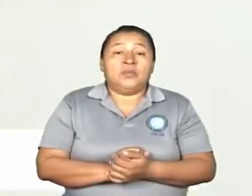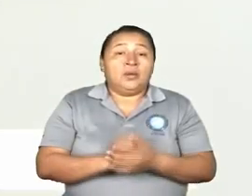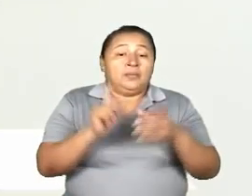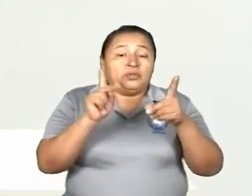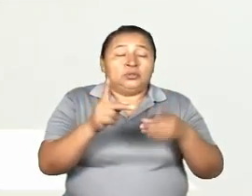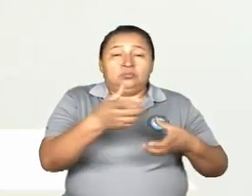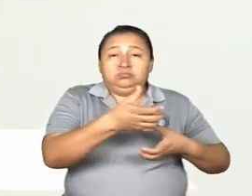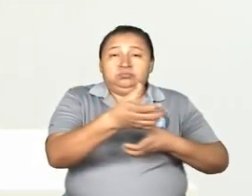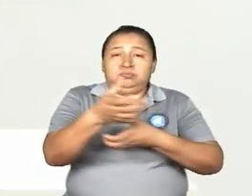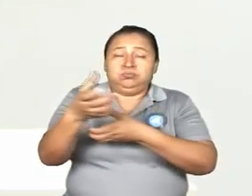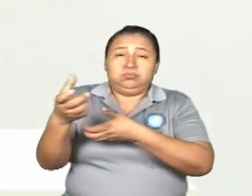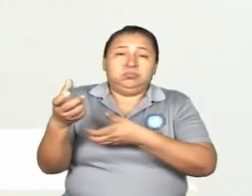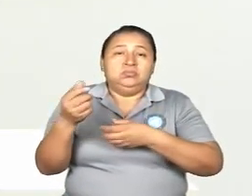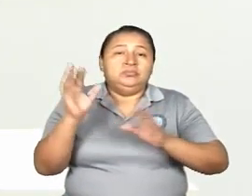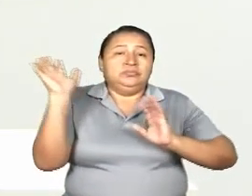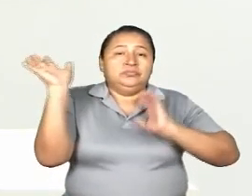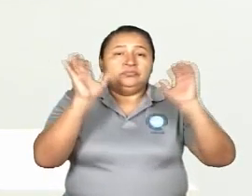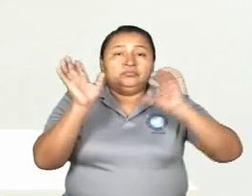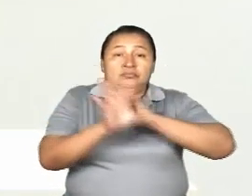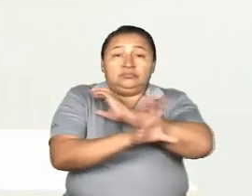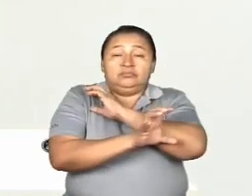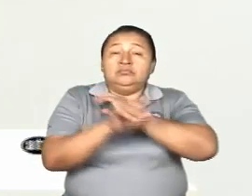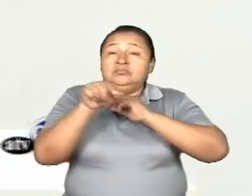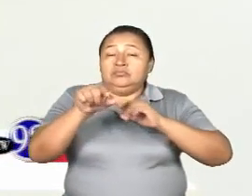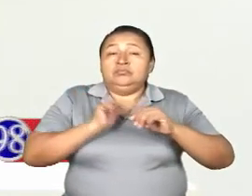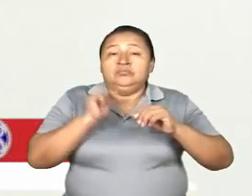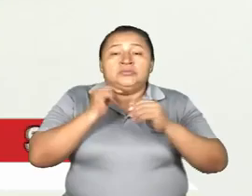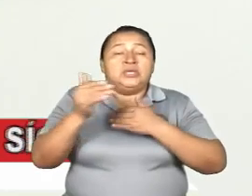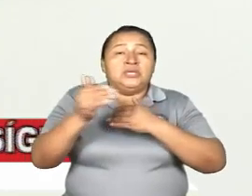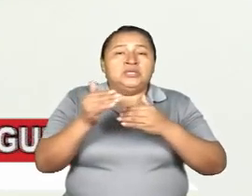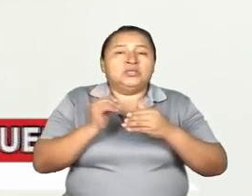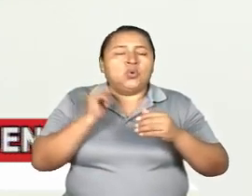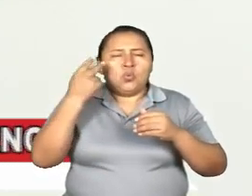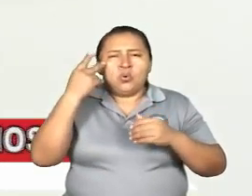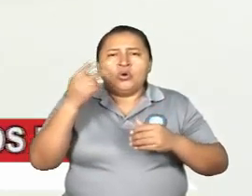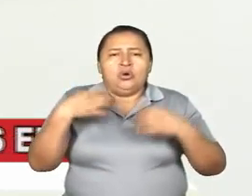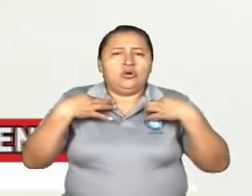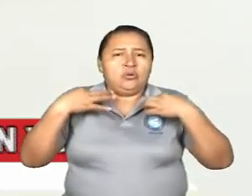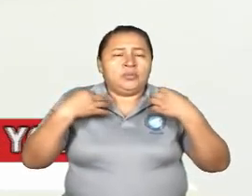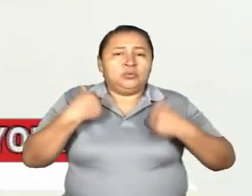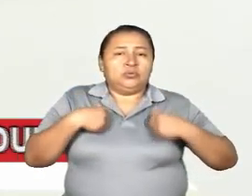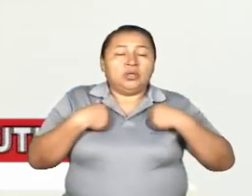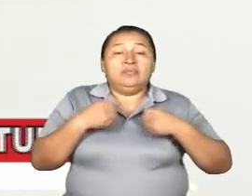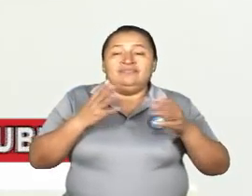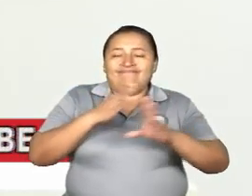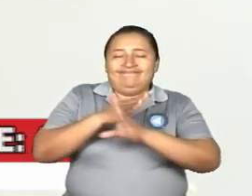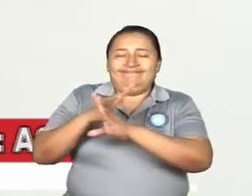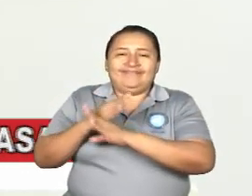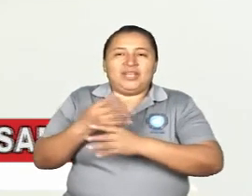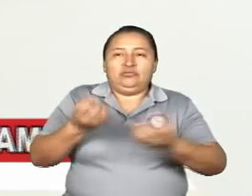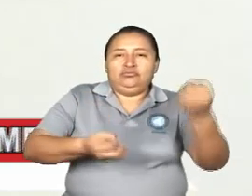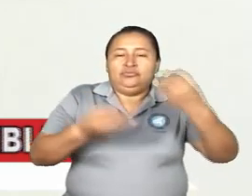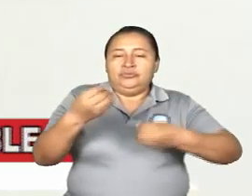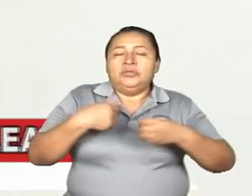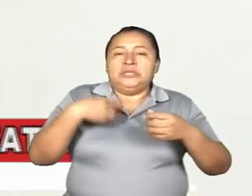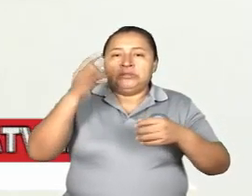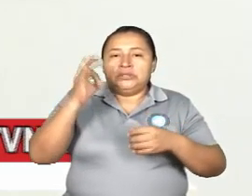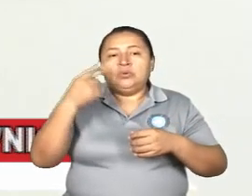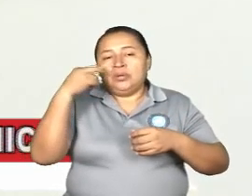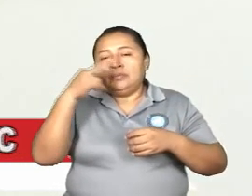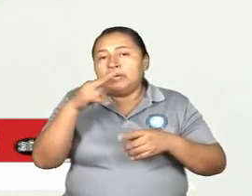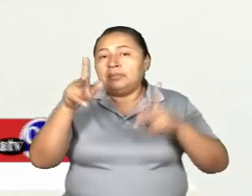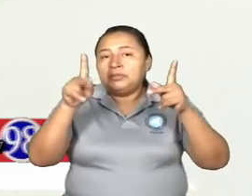Bomberos en el mercado Iván Montenegro realizaron una inspección en el sector de ropa usada con el objetivo de evitar incendios y garantizar la seguridad de